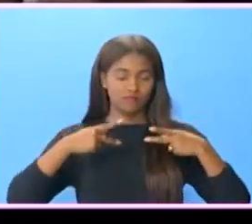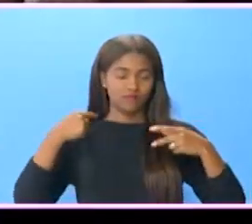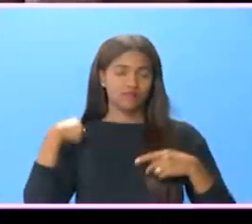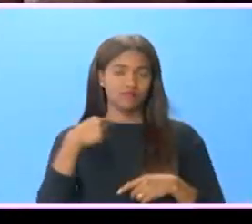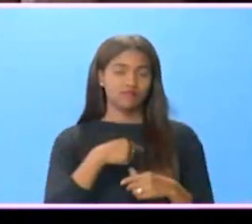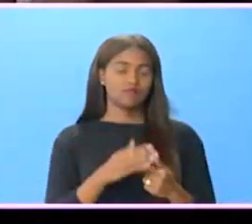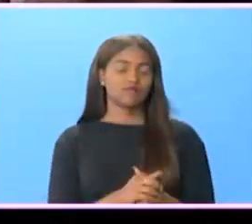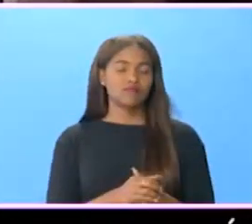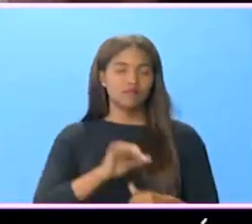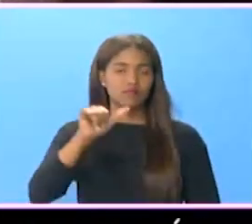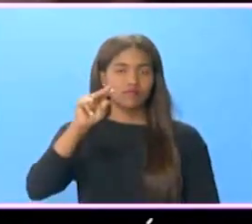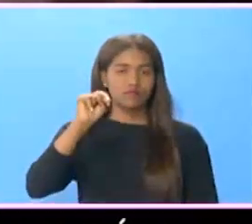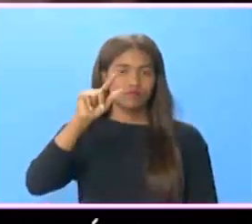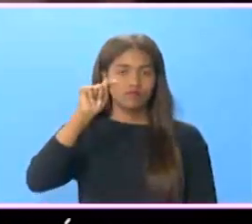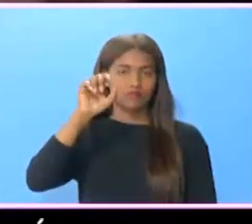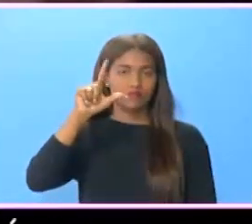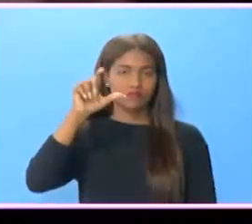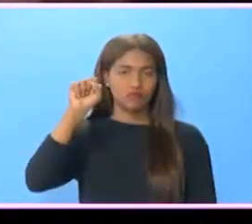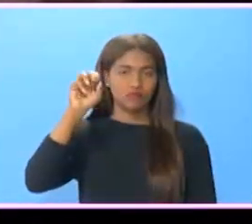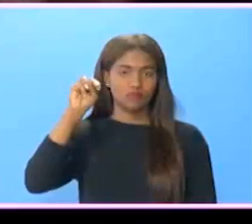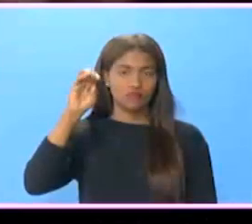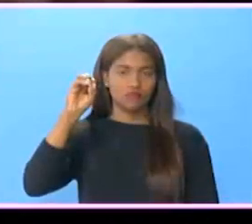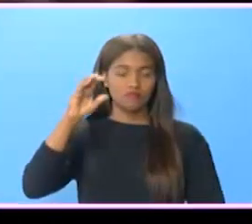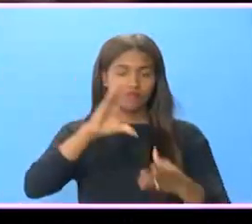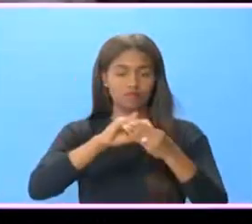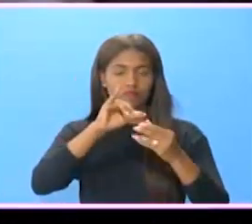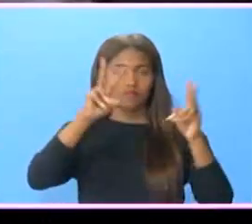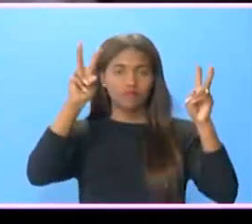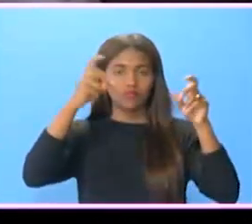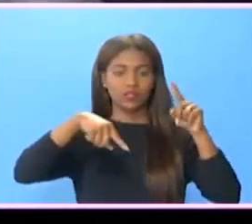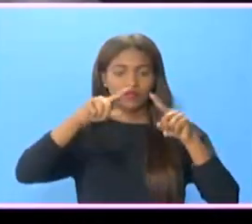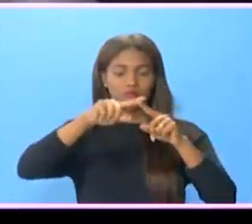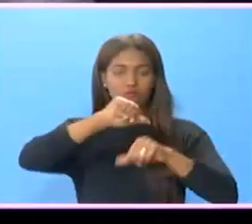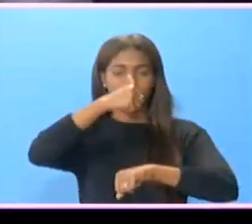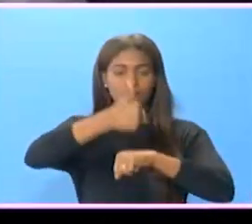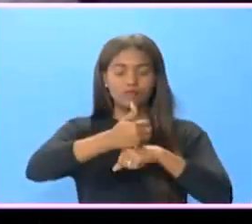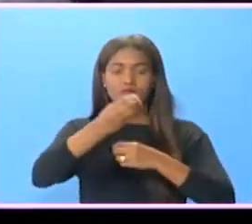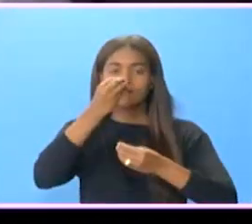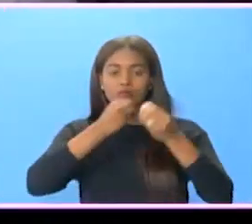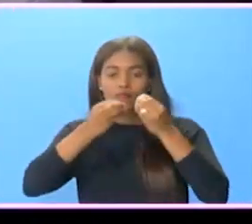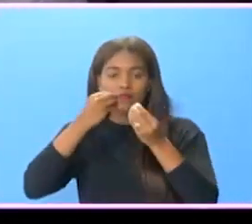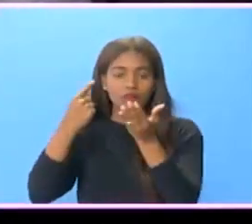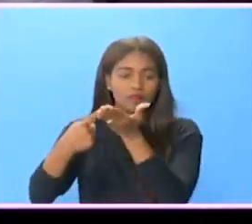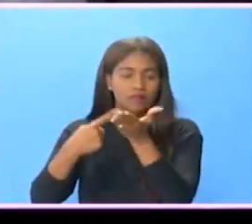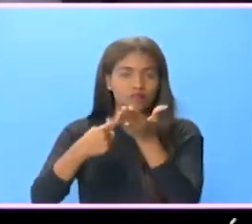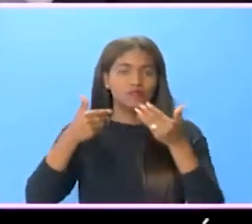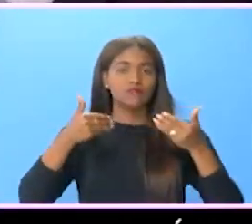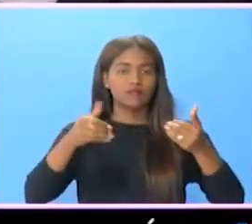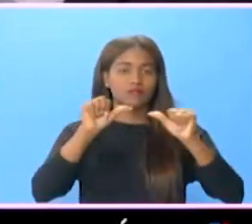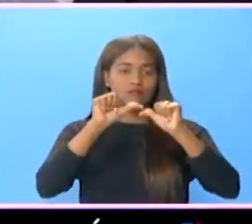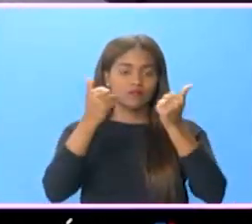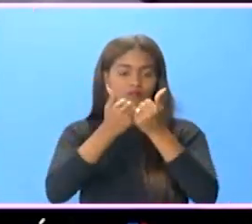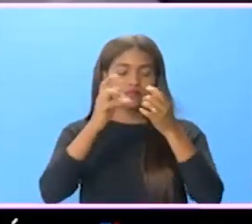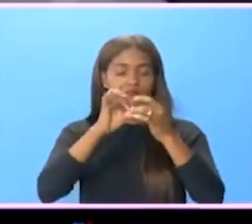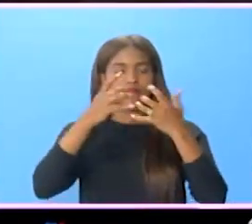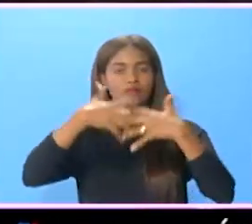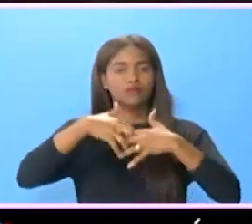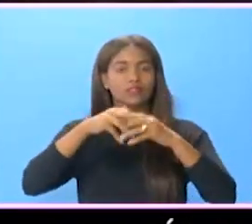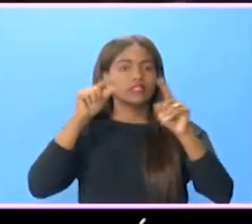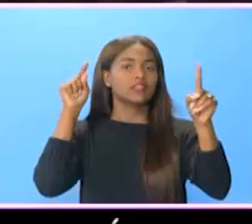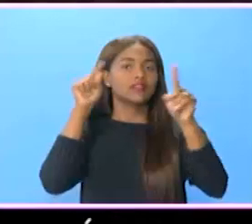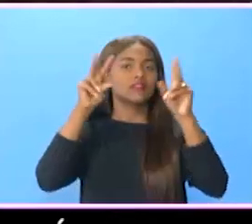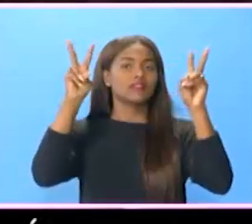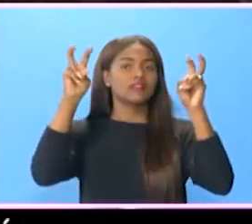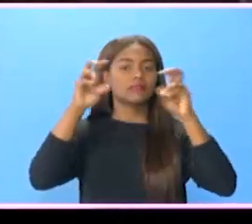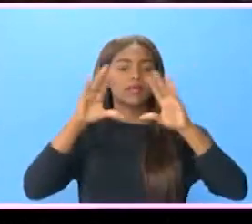Celso Marrancini habló del tema en el marco de la celebración del desayuno temático que realizó la Asociación de Industria con el tema